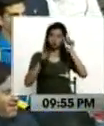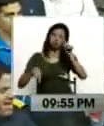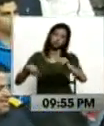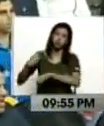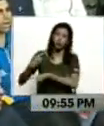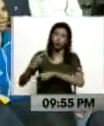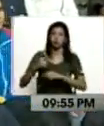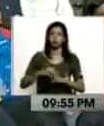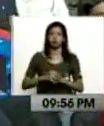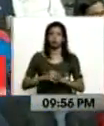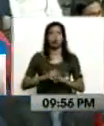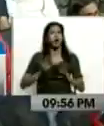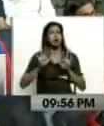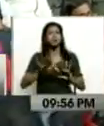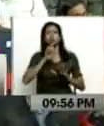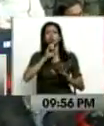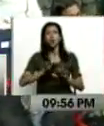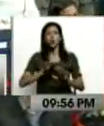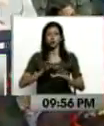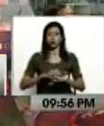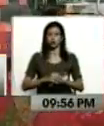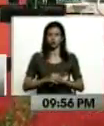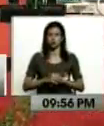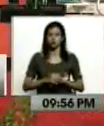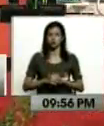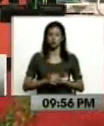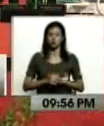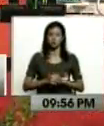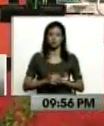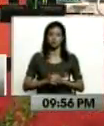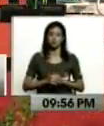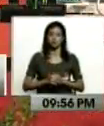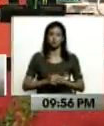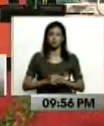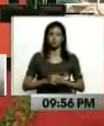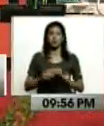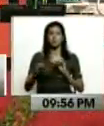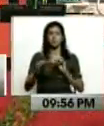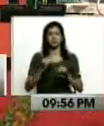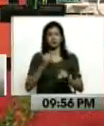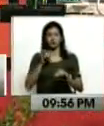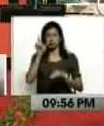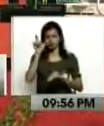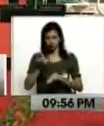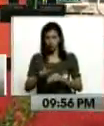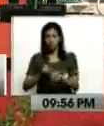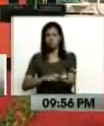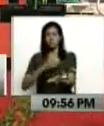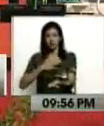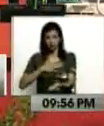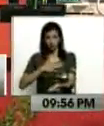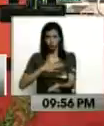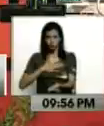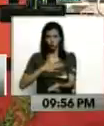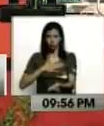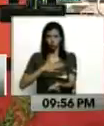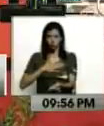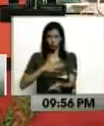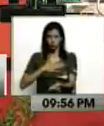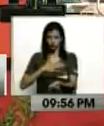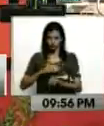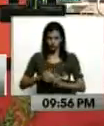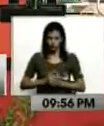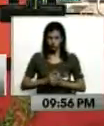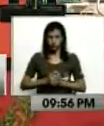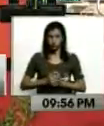contraataque chavista es como es la historia me escribe un camarada un